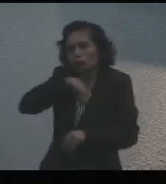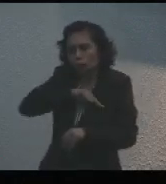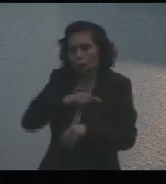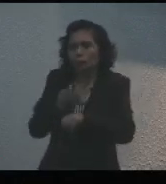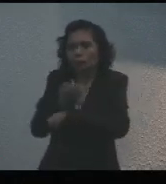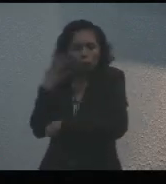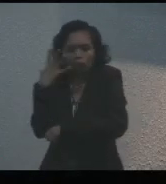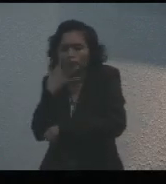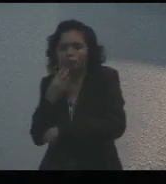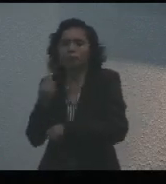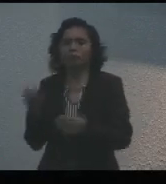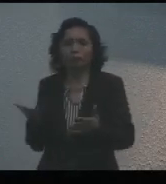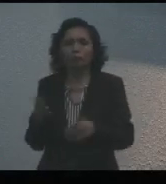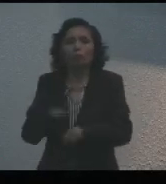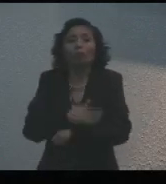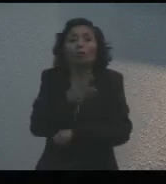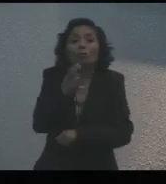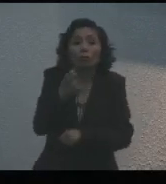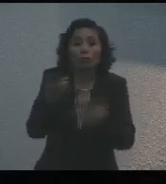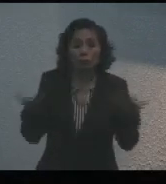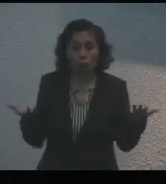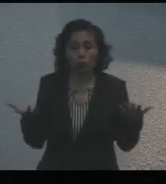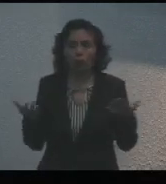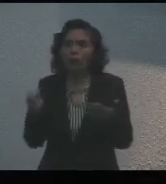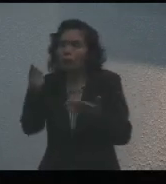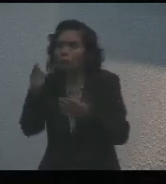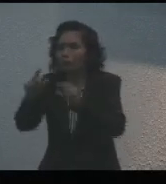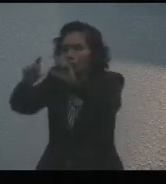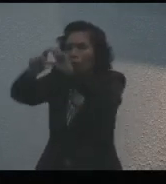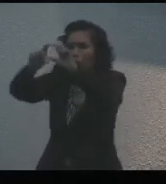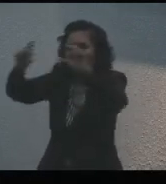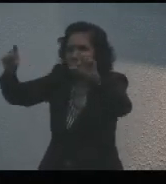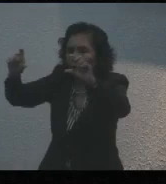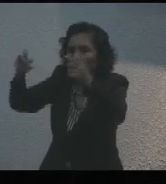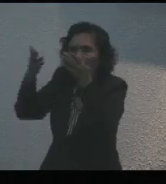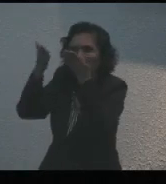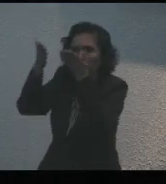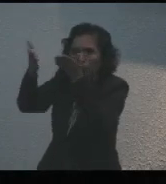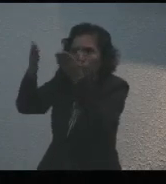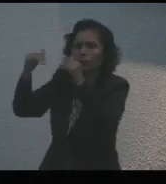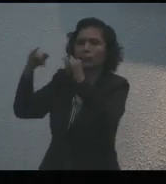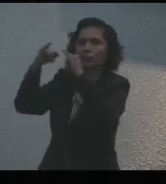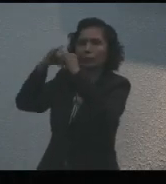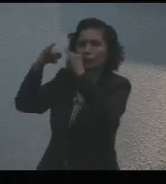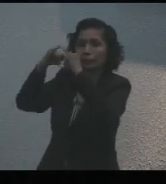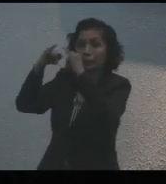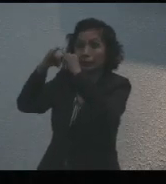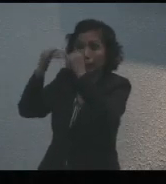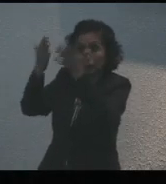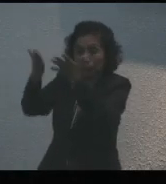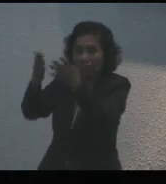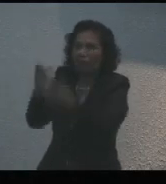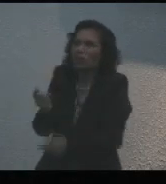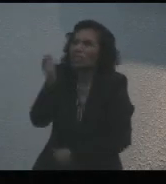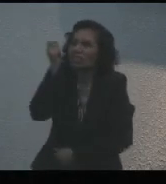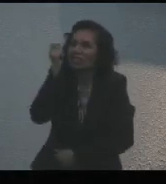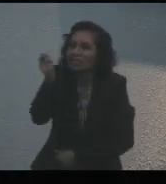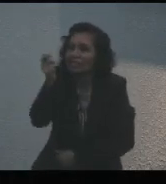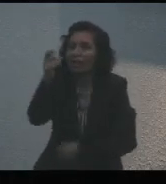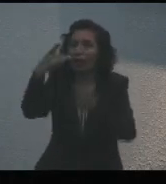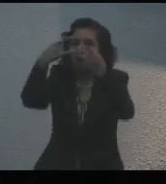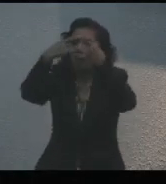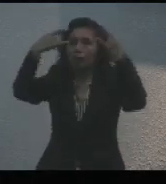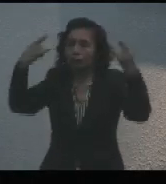Estado. Por lo tanto, el incluir a esta institución castrense y lo que representa para la historia